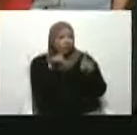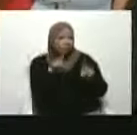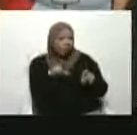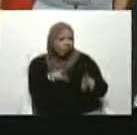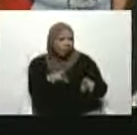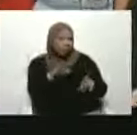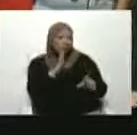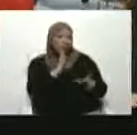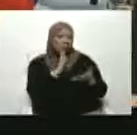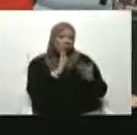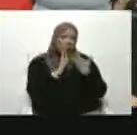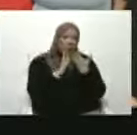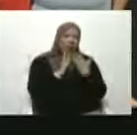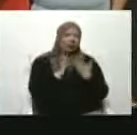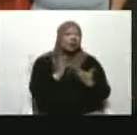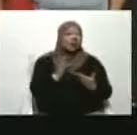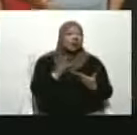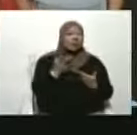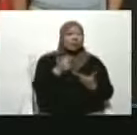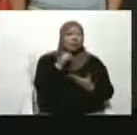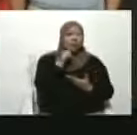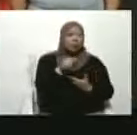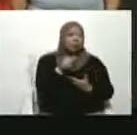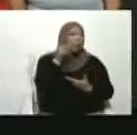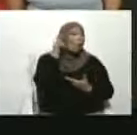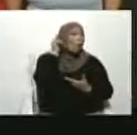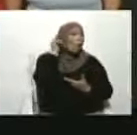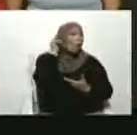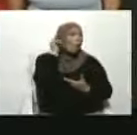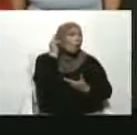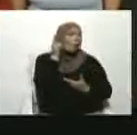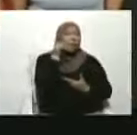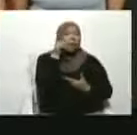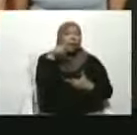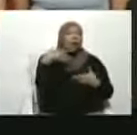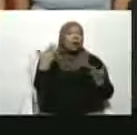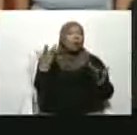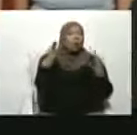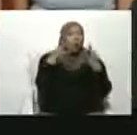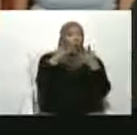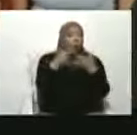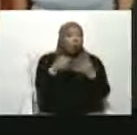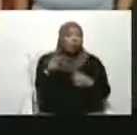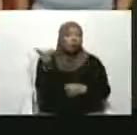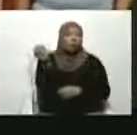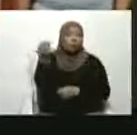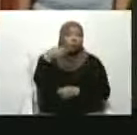prueba No me vayan a dejar mal vamos a ver